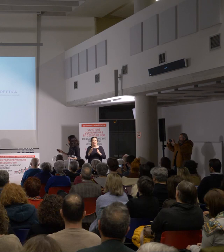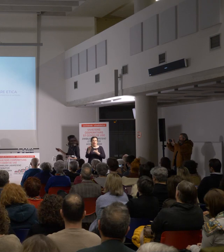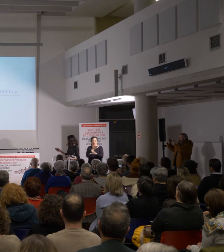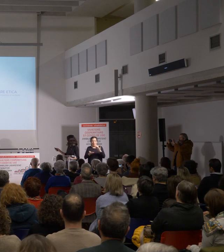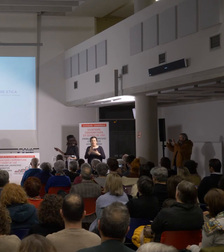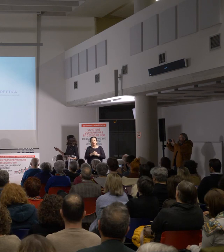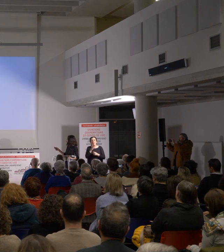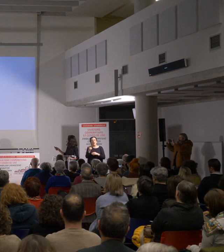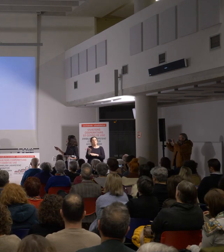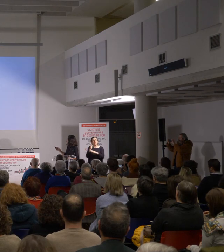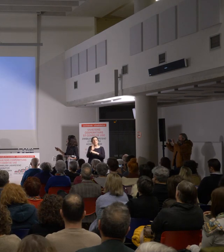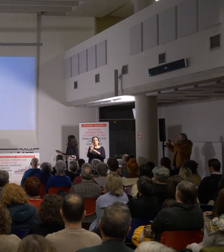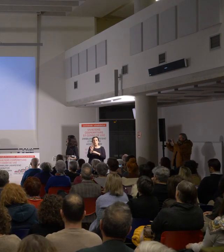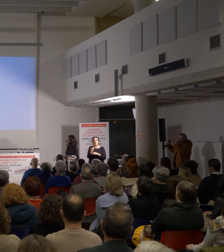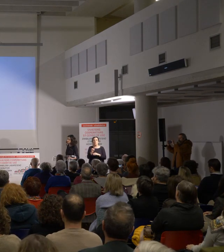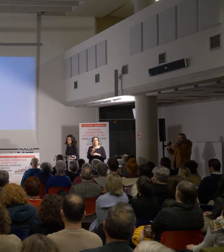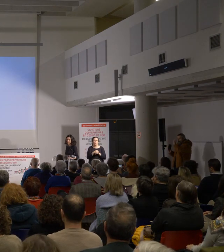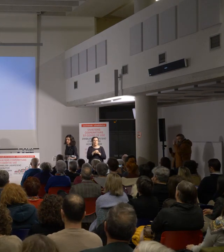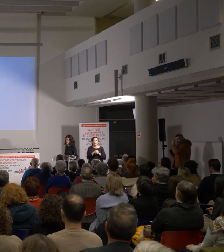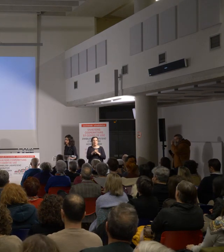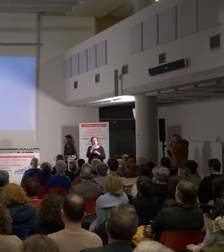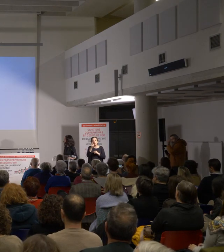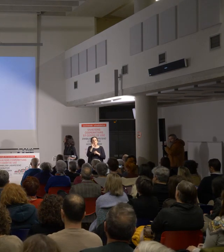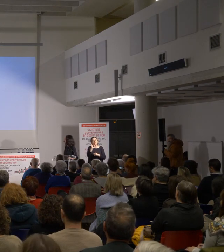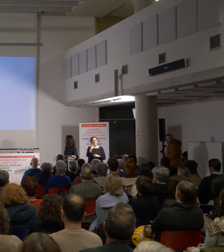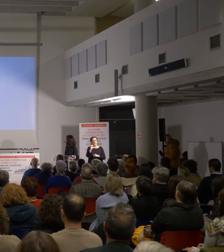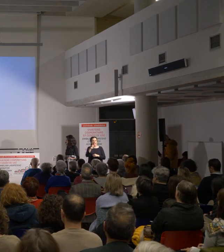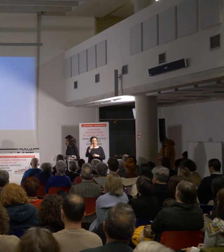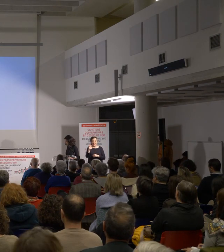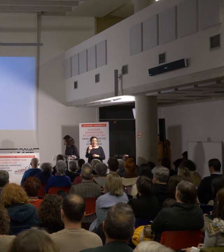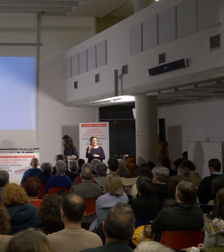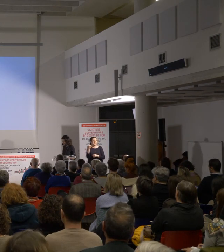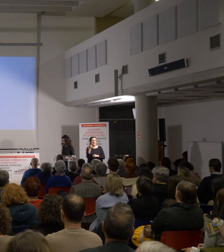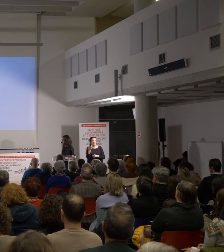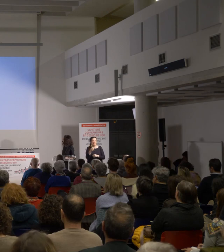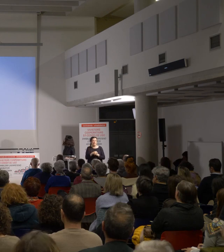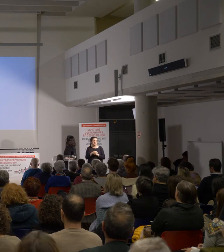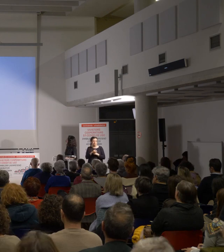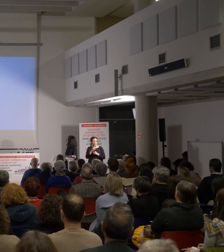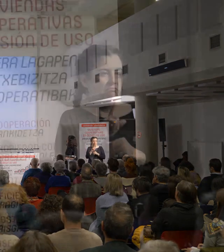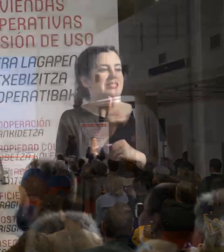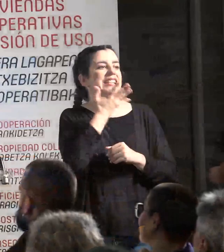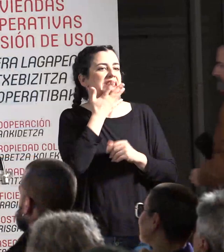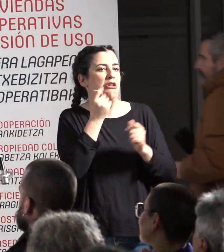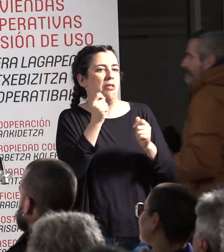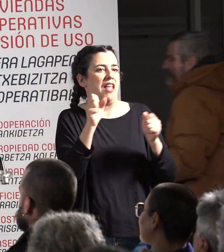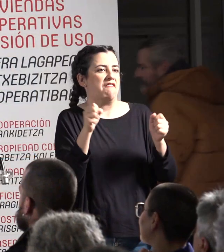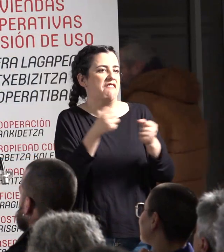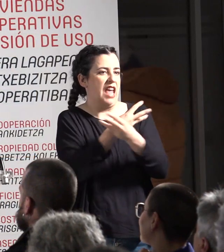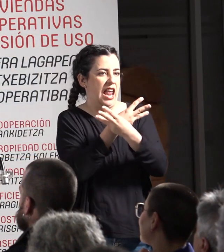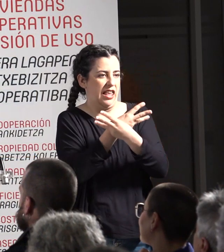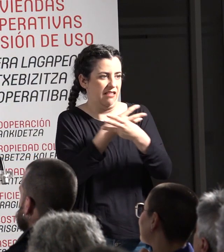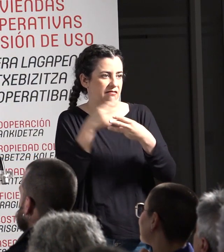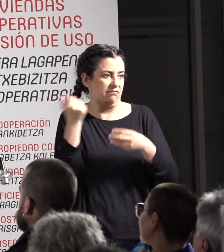poquito primero qué es FIARE, para los que no lo conozcan, tres pinceladas. Somos